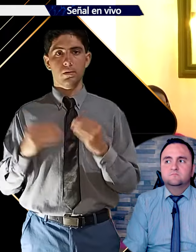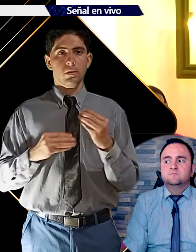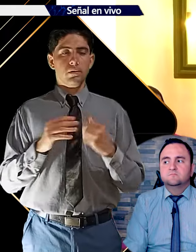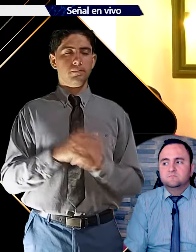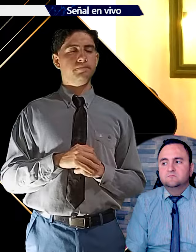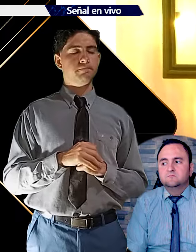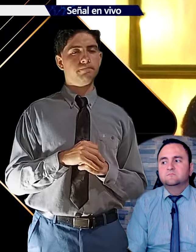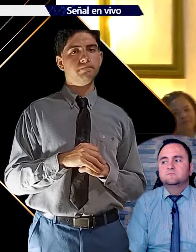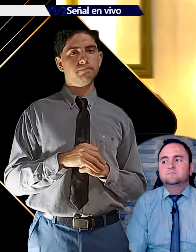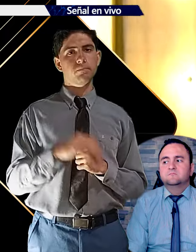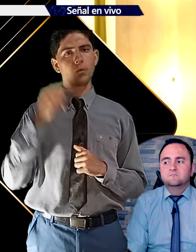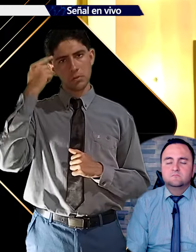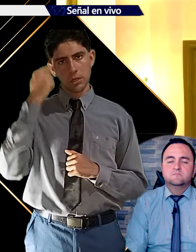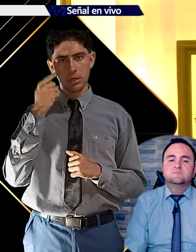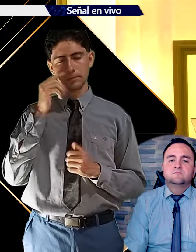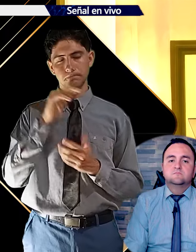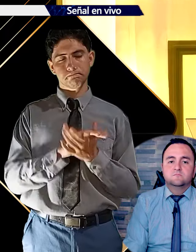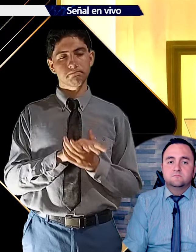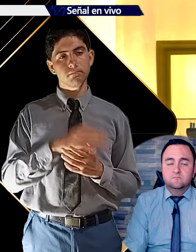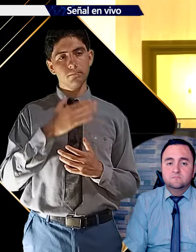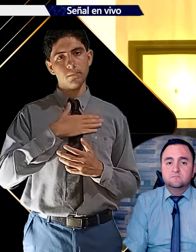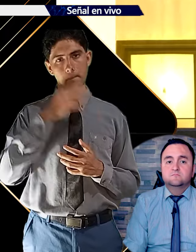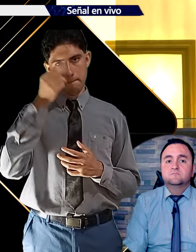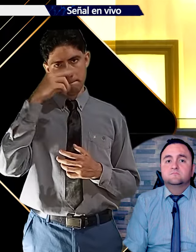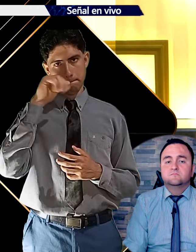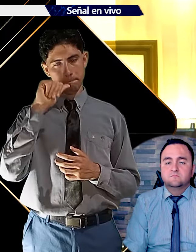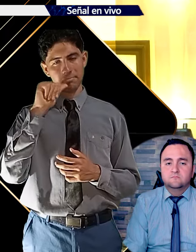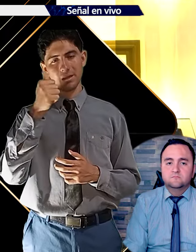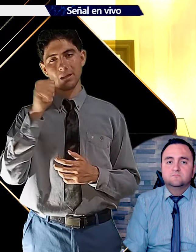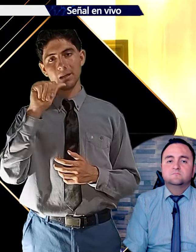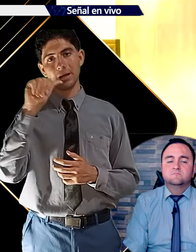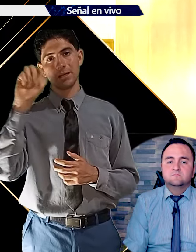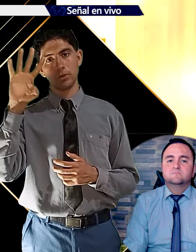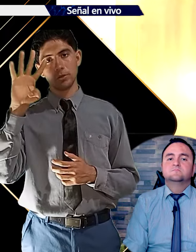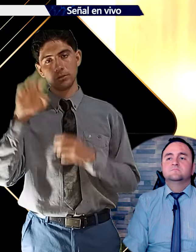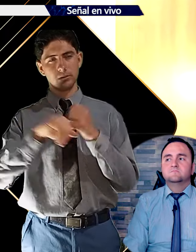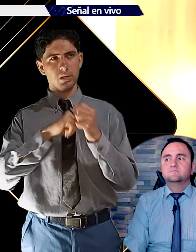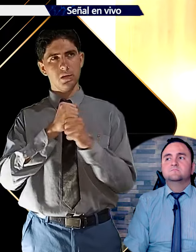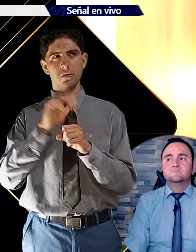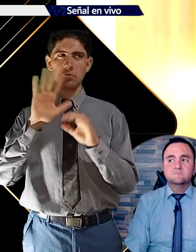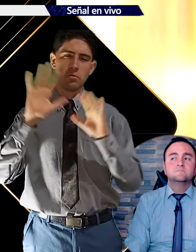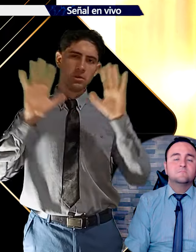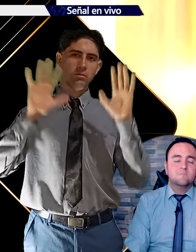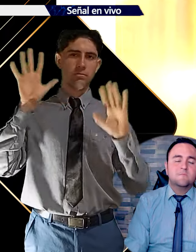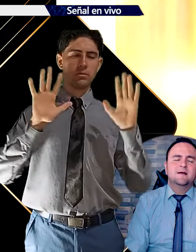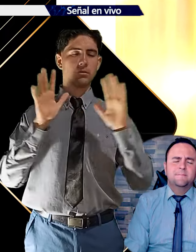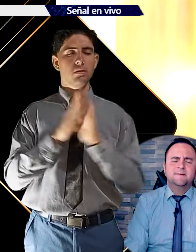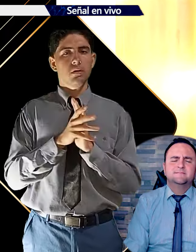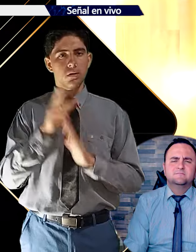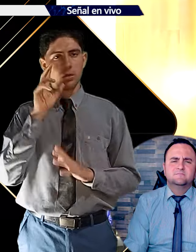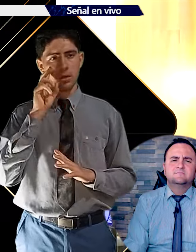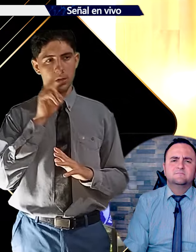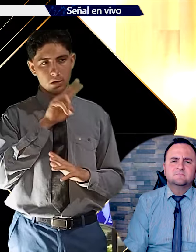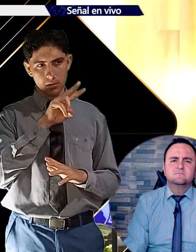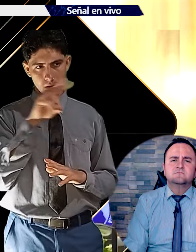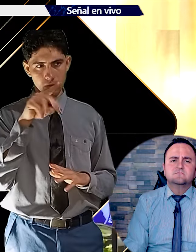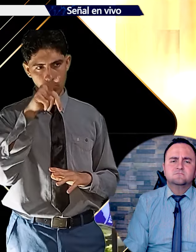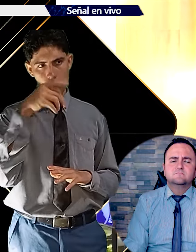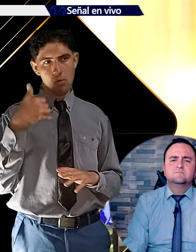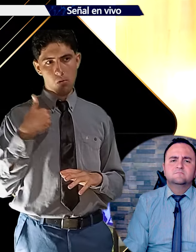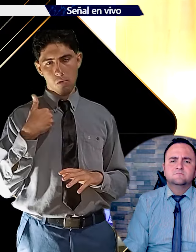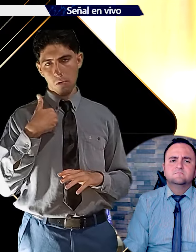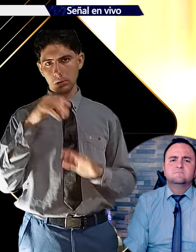manejamos eso, sin peleas, sin gritos, con mucha armonía. Entonces un día había un chico, ella tenía como 14 años más o menos,